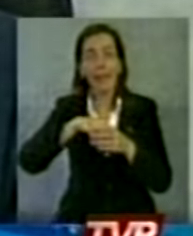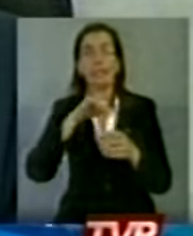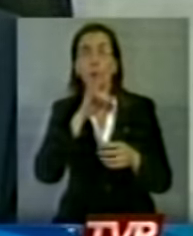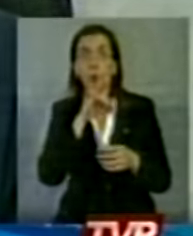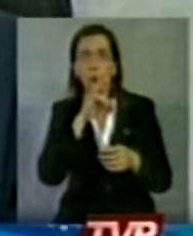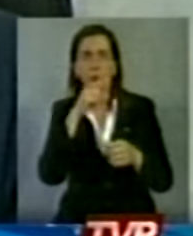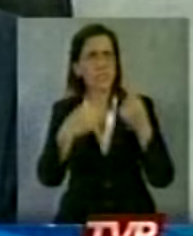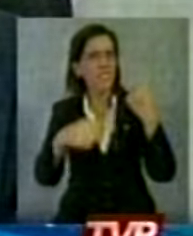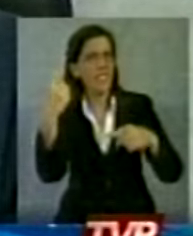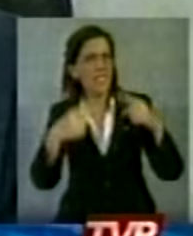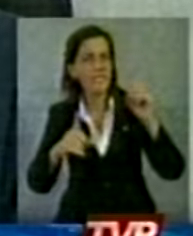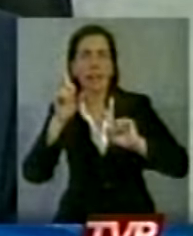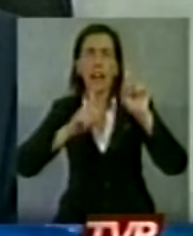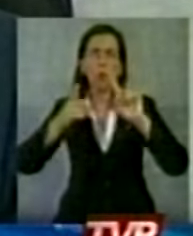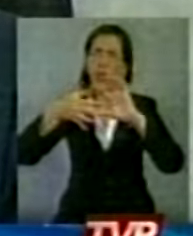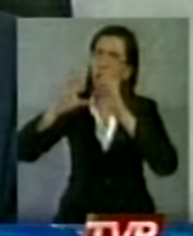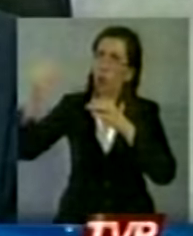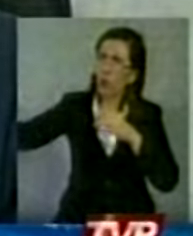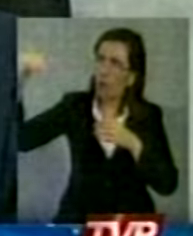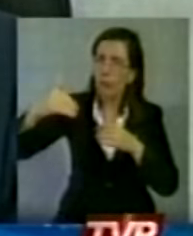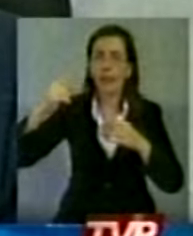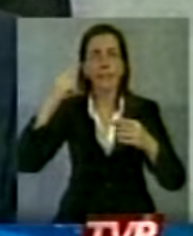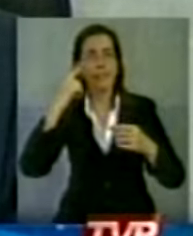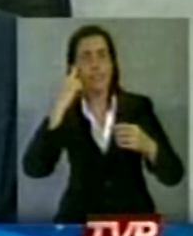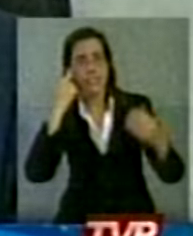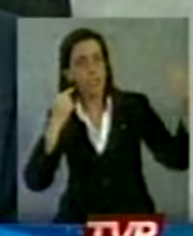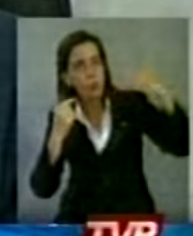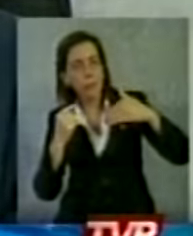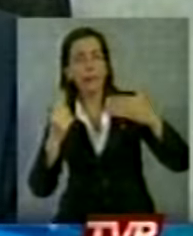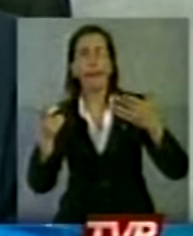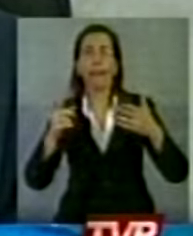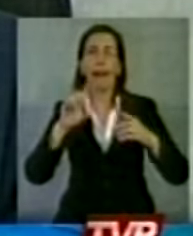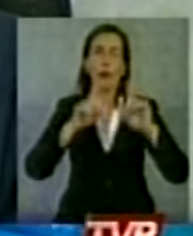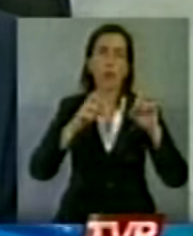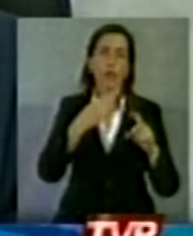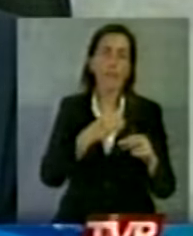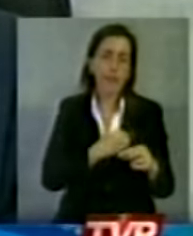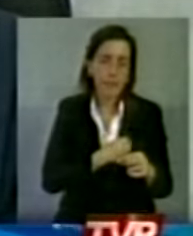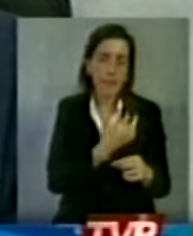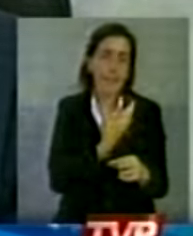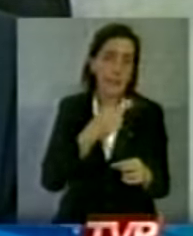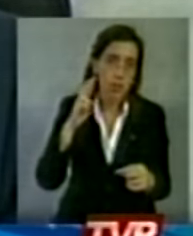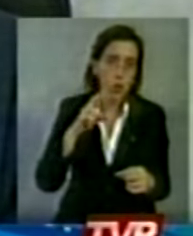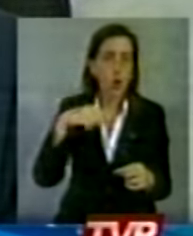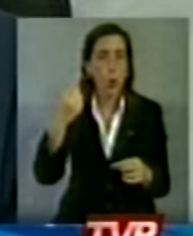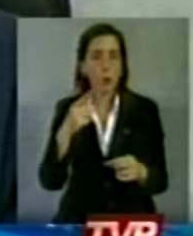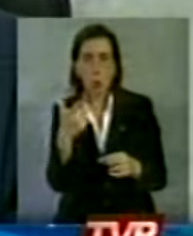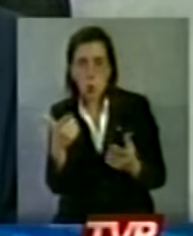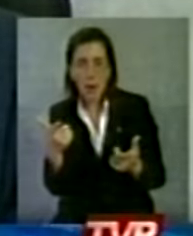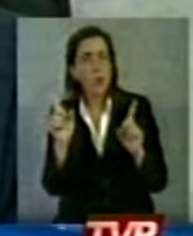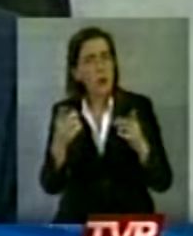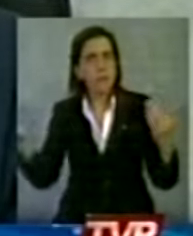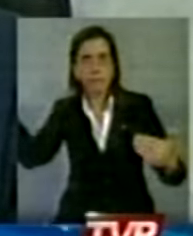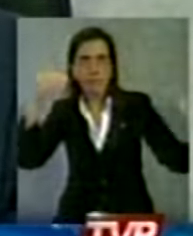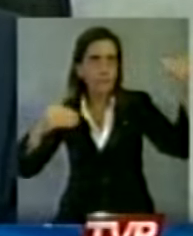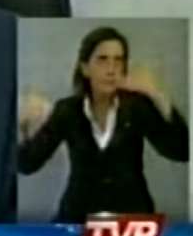latinoamericanos, europeos y orientales, agnósticos y creyentes, Tucumán es un jardín